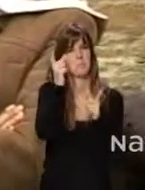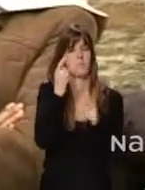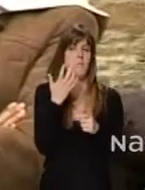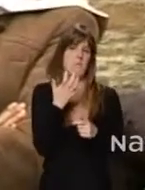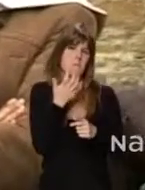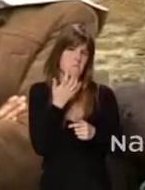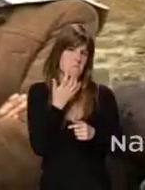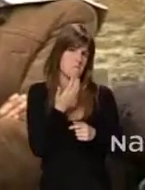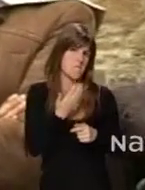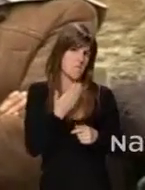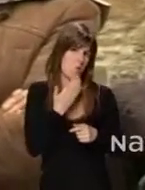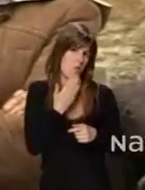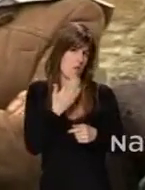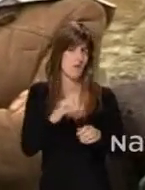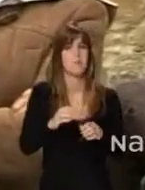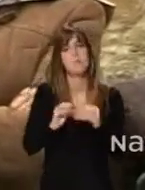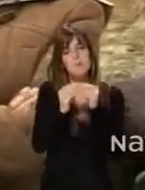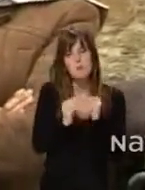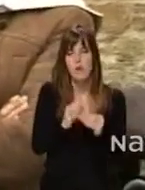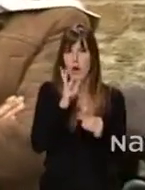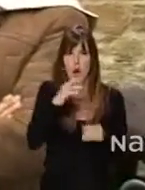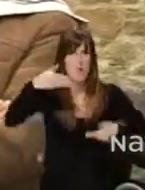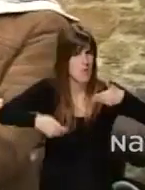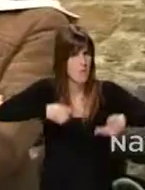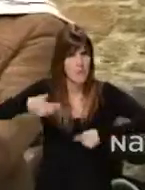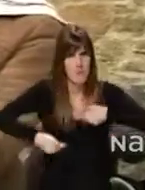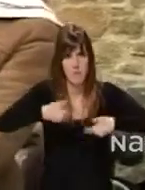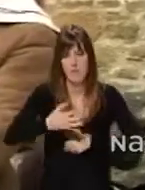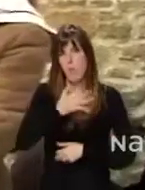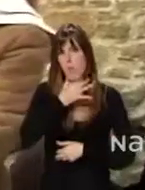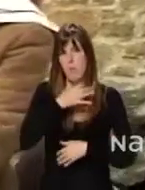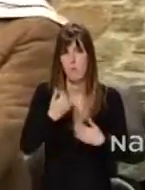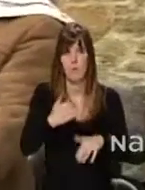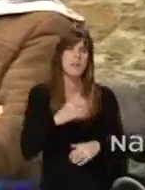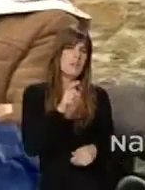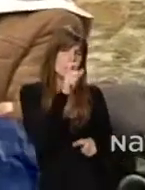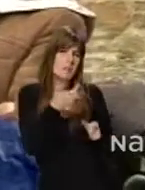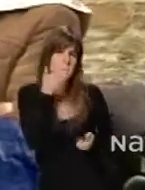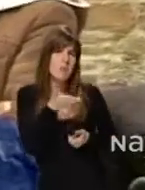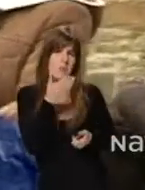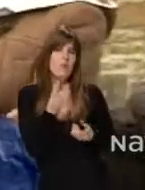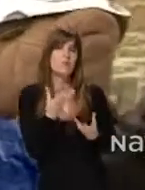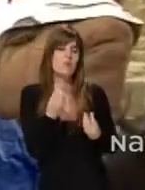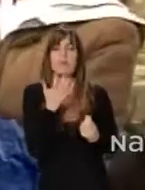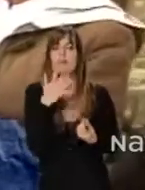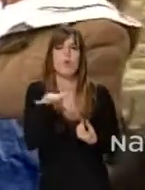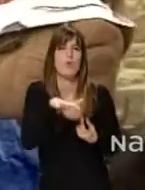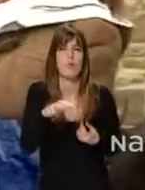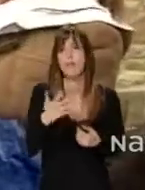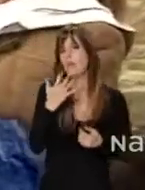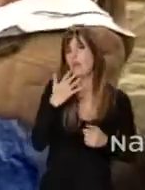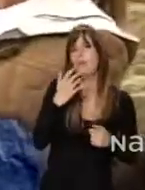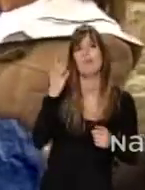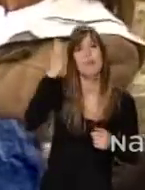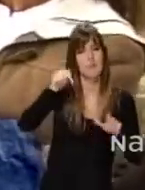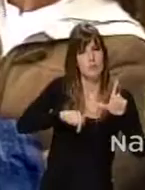empecé a hacer esto. Y ahora no puedo hacer bastantes para las que me piden. Tienes muchas peticiones. Muchas, sí. ¿Para muchas dónde? Pedidas. Cuéntanos. Sobre todo para la ribera.